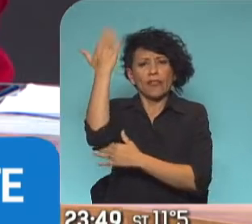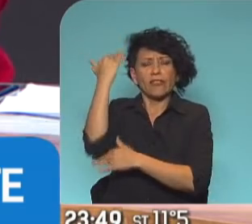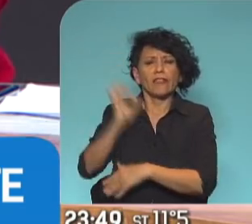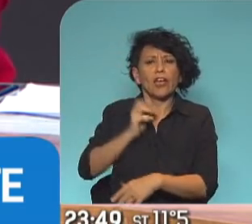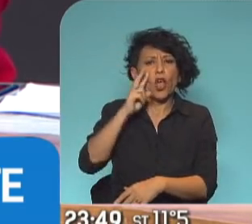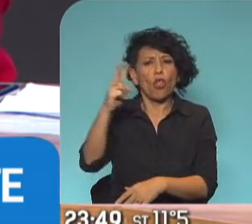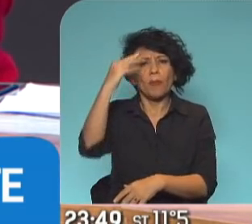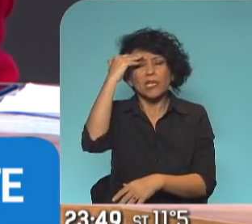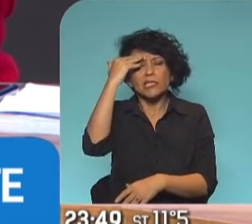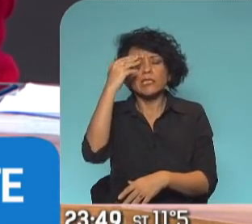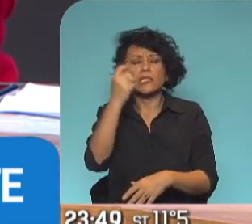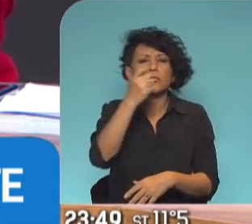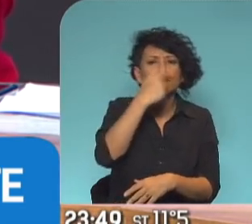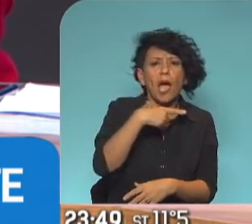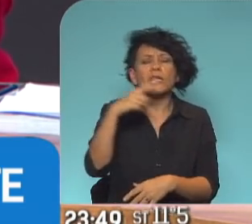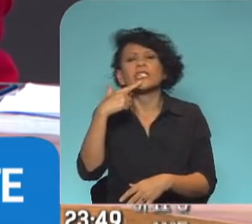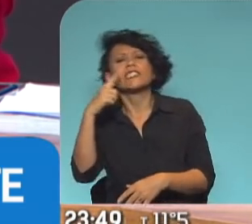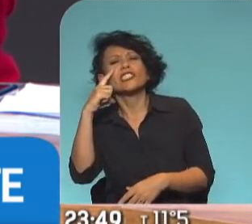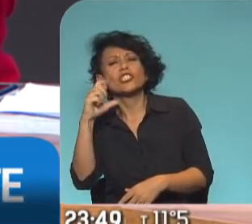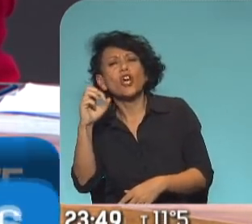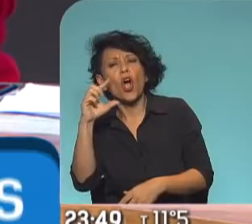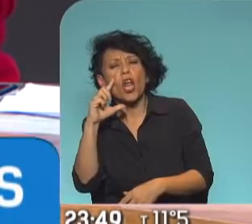entre Scioli y Macri, donde además Scioli